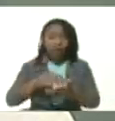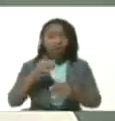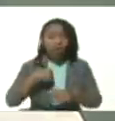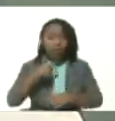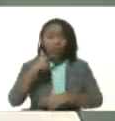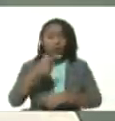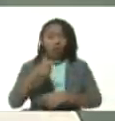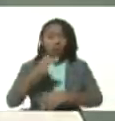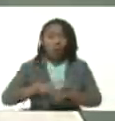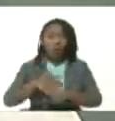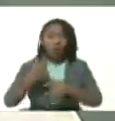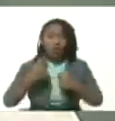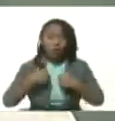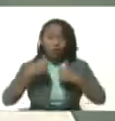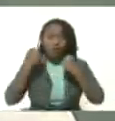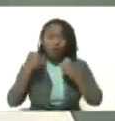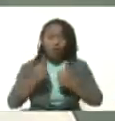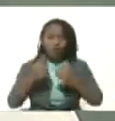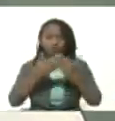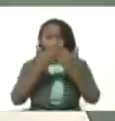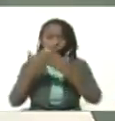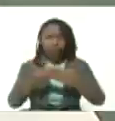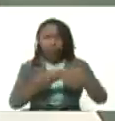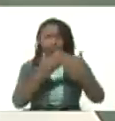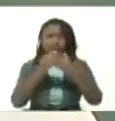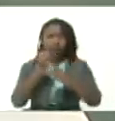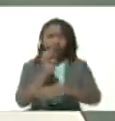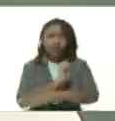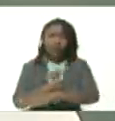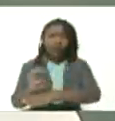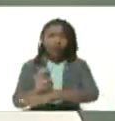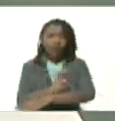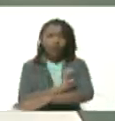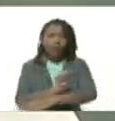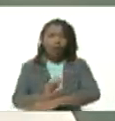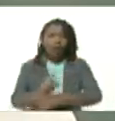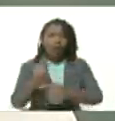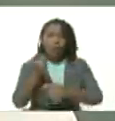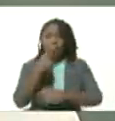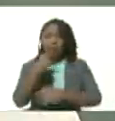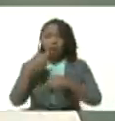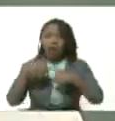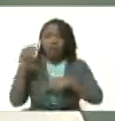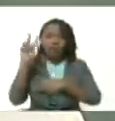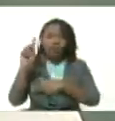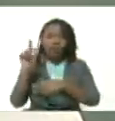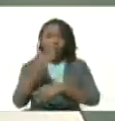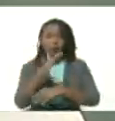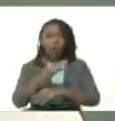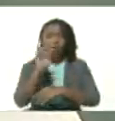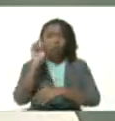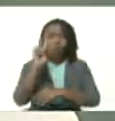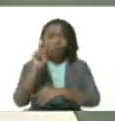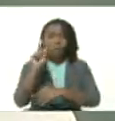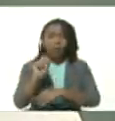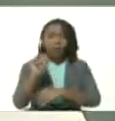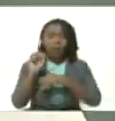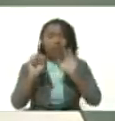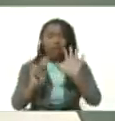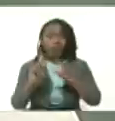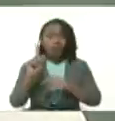soy duro estudioso de las estadísticas. Los medicamentos en Venezuela están alrededor de